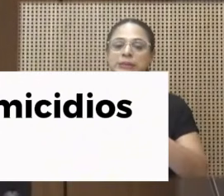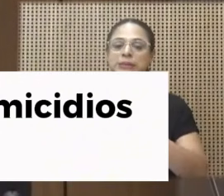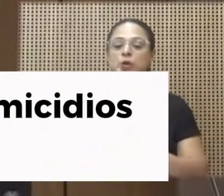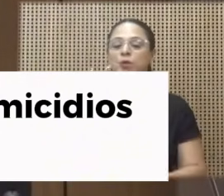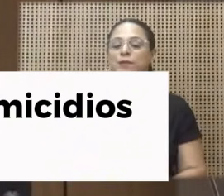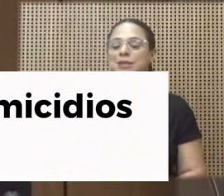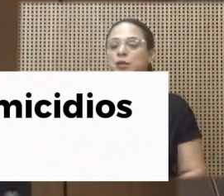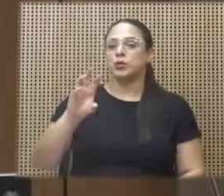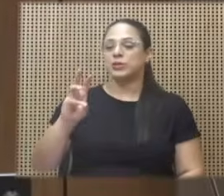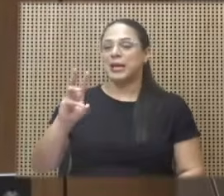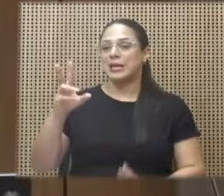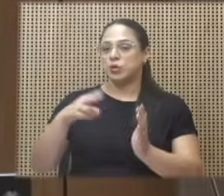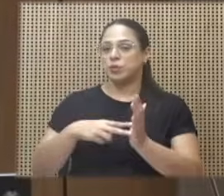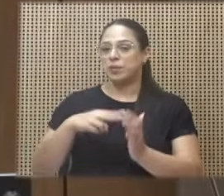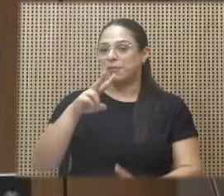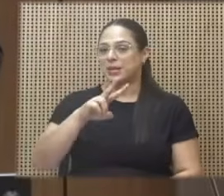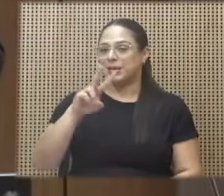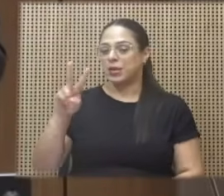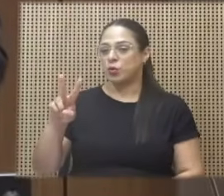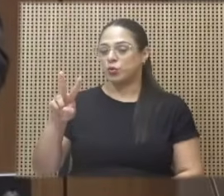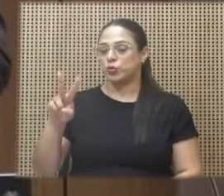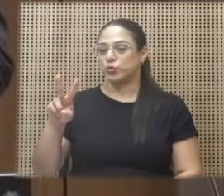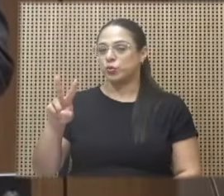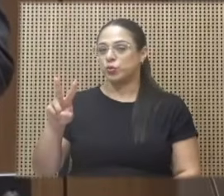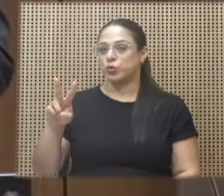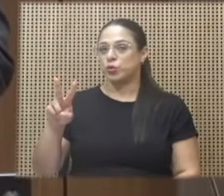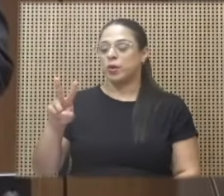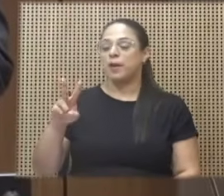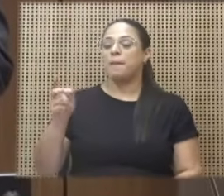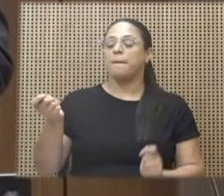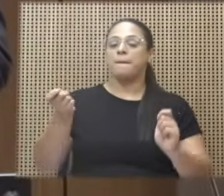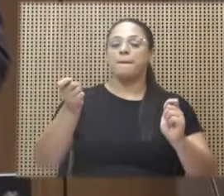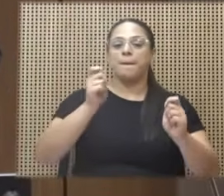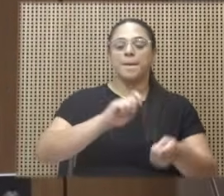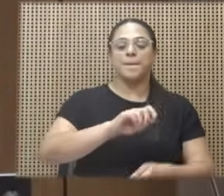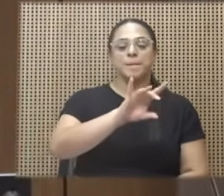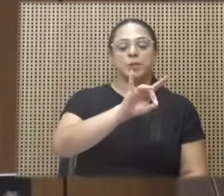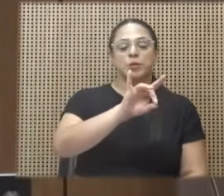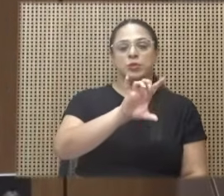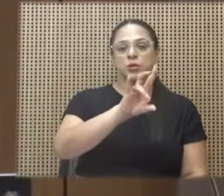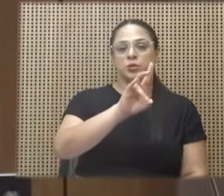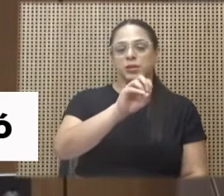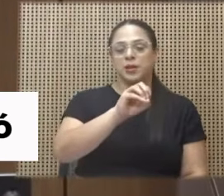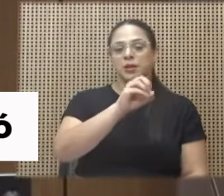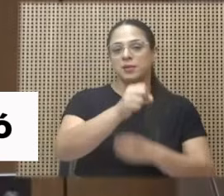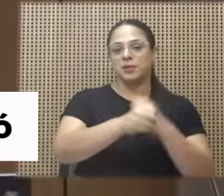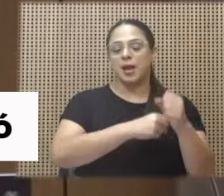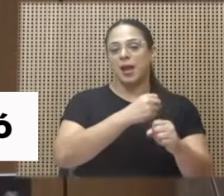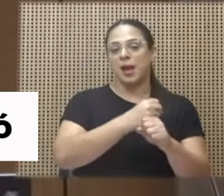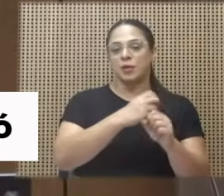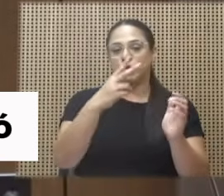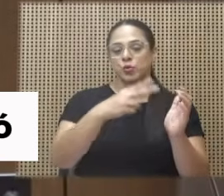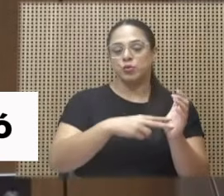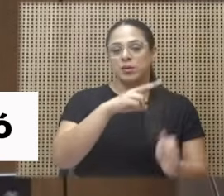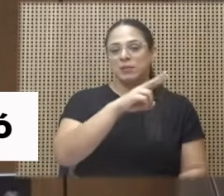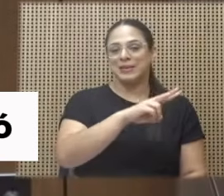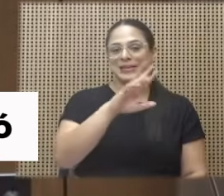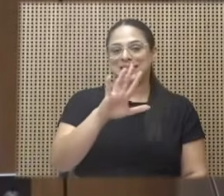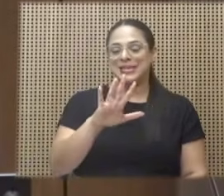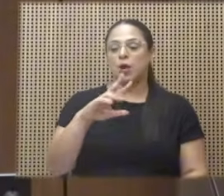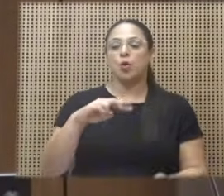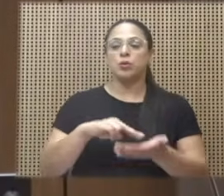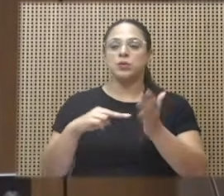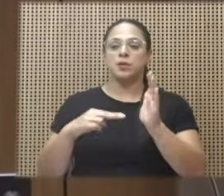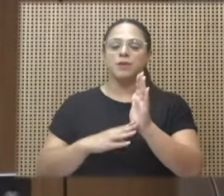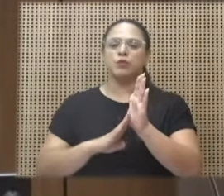homicidios en el 2022, pasaron a 870 en el 2025. La curva de crecimiento se